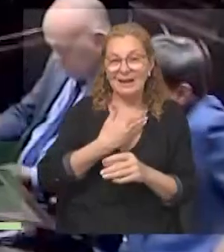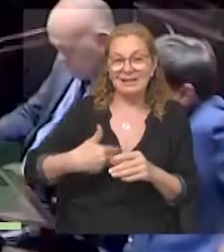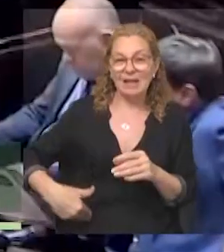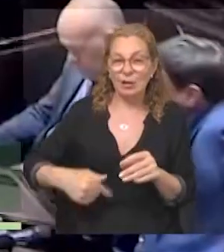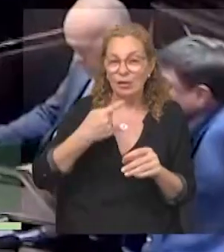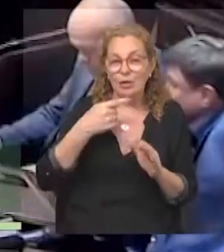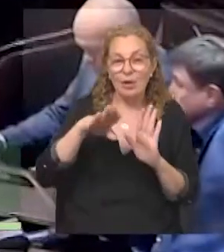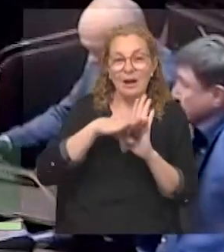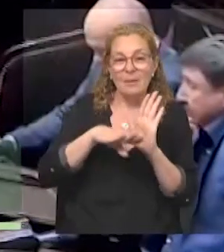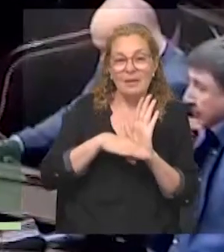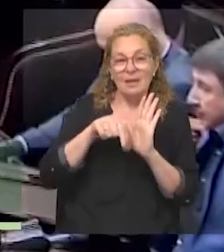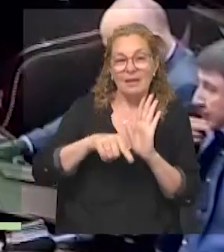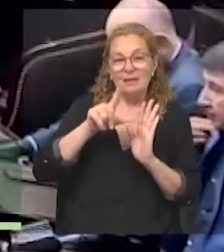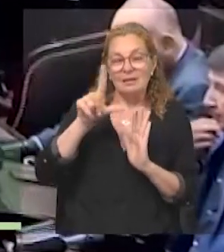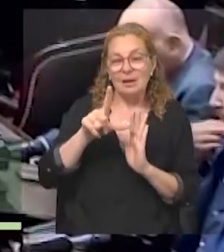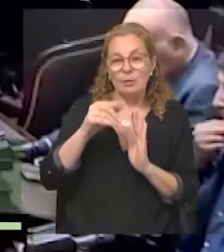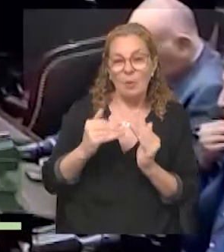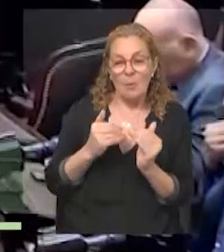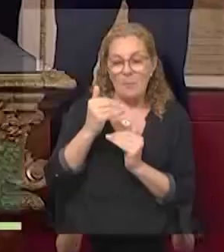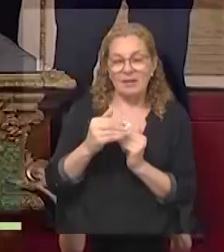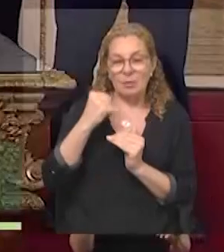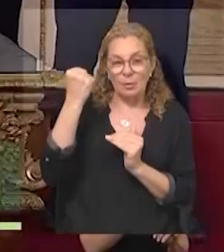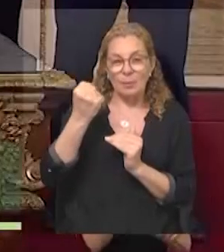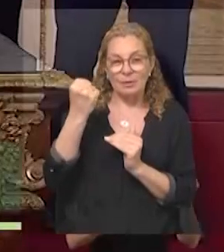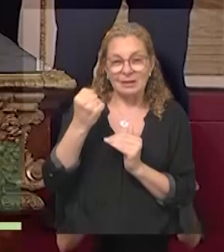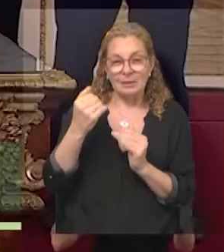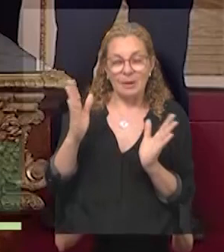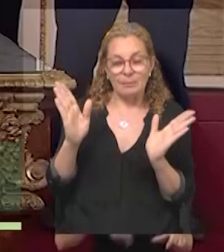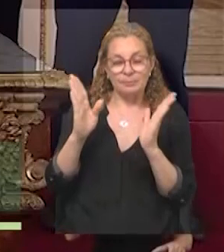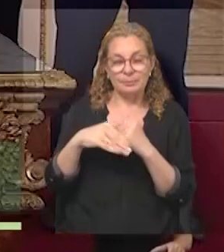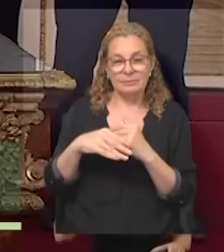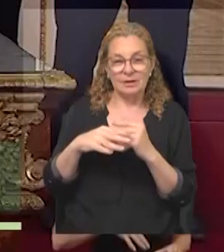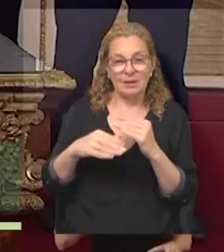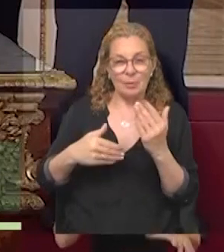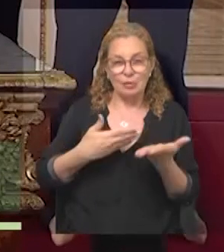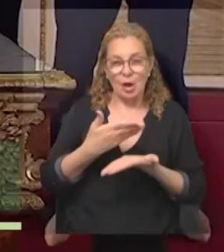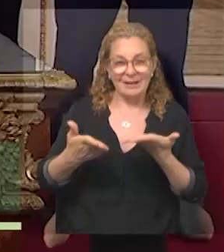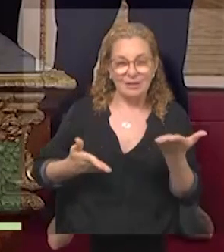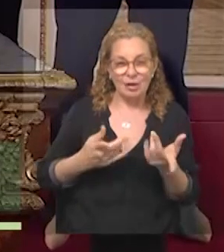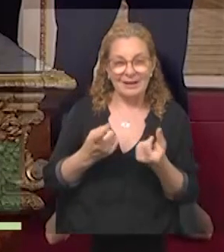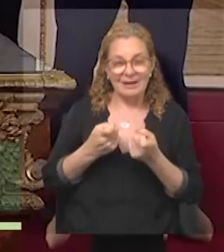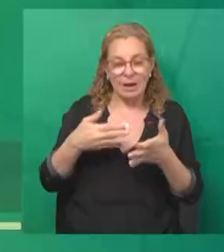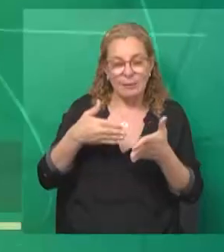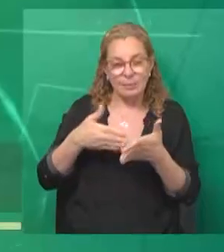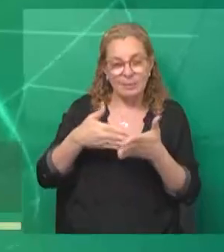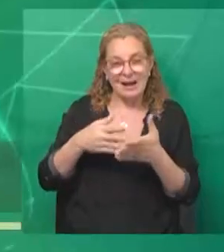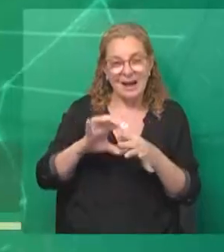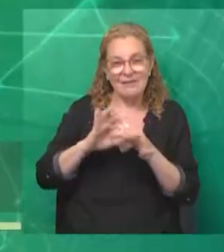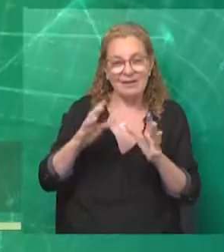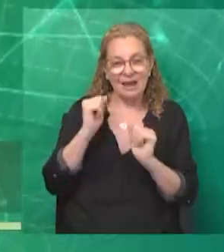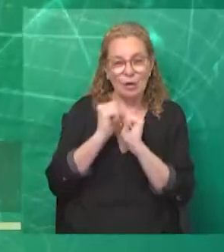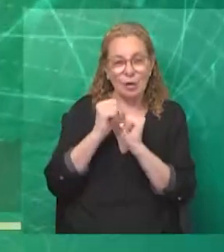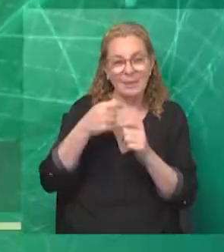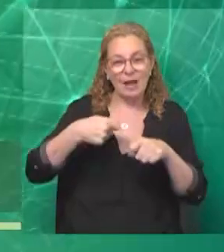medida anunciada este lunes es un paso imprescindible para desmantelar la burocracia innecesaria que ha obstaculizado la libertad económica y